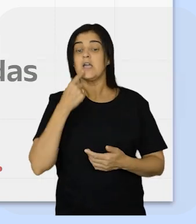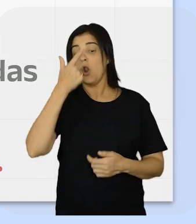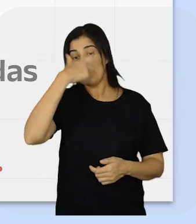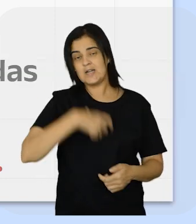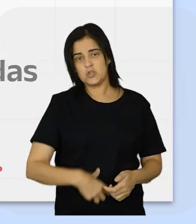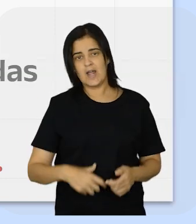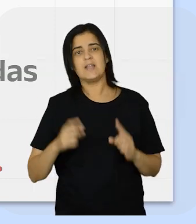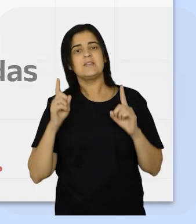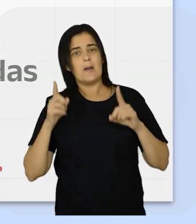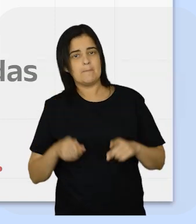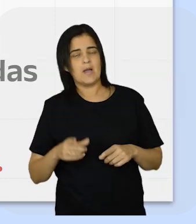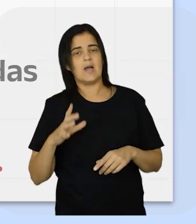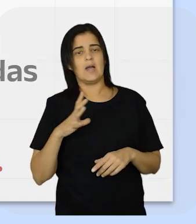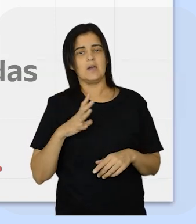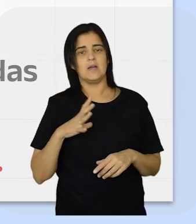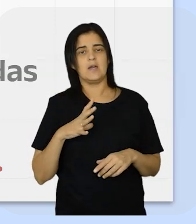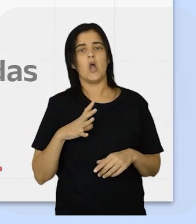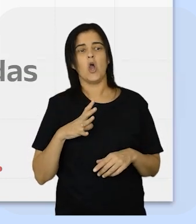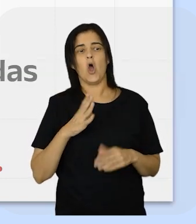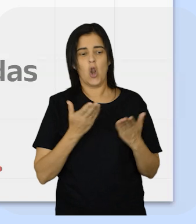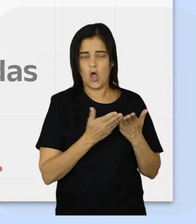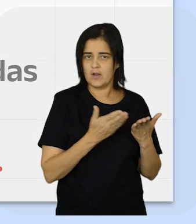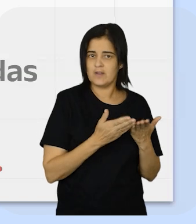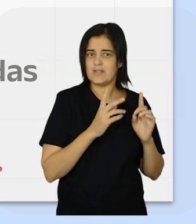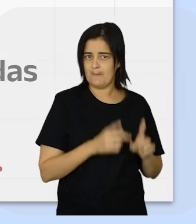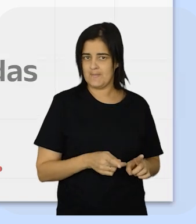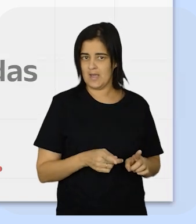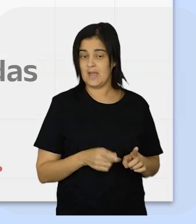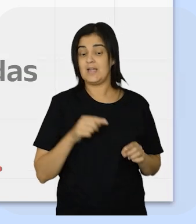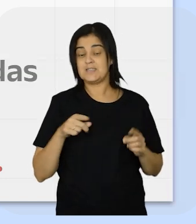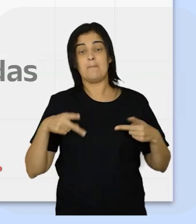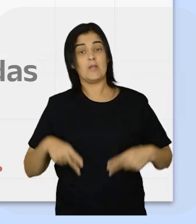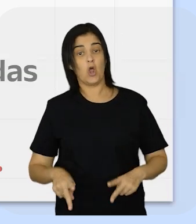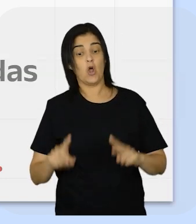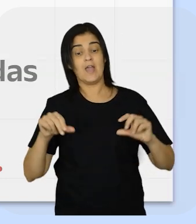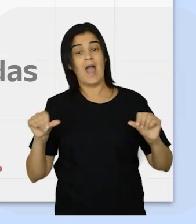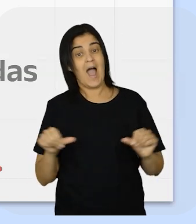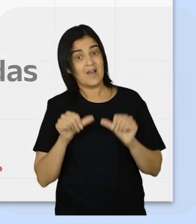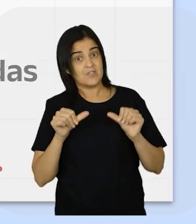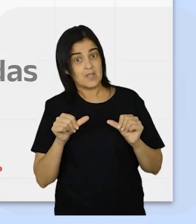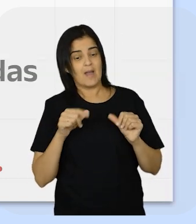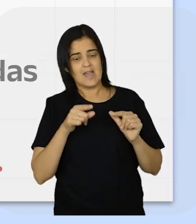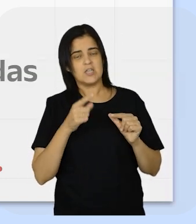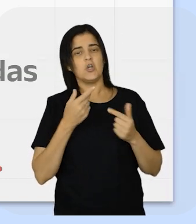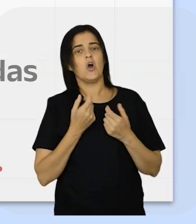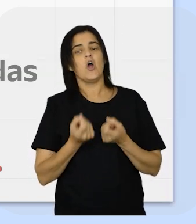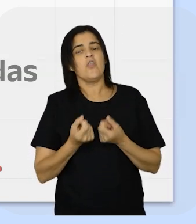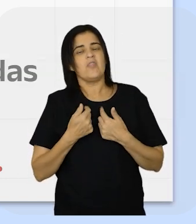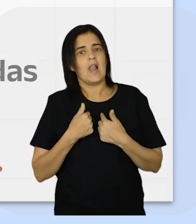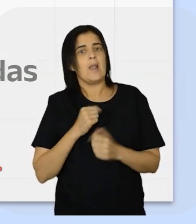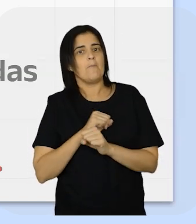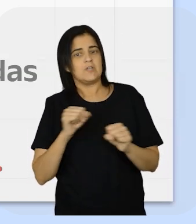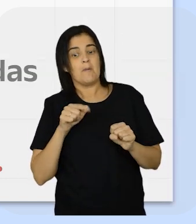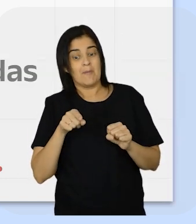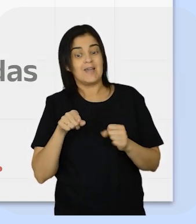también tiene que ver con lo académico. Y en ese sentido, las metodologías activas nos dan el canal perfecto para que